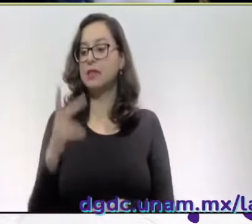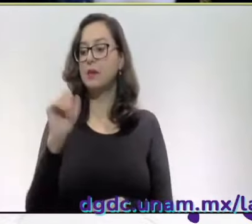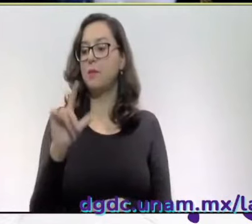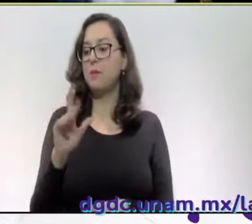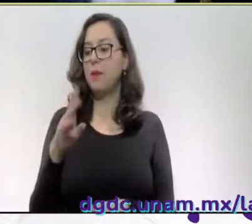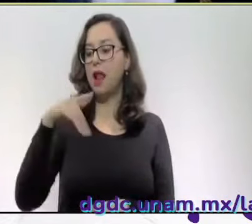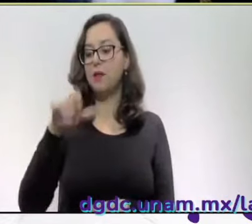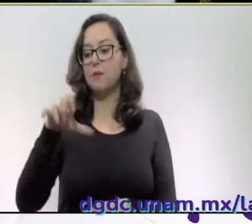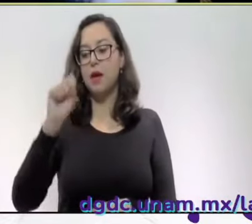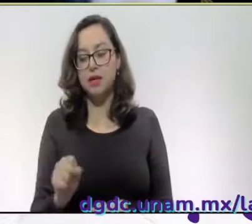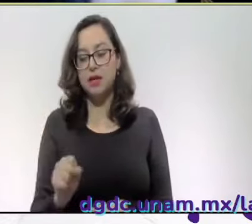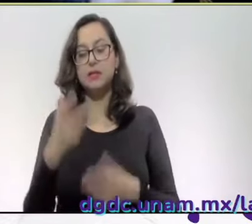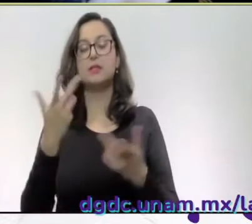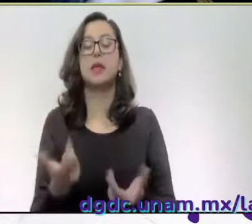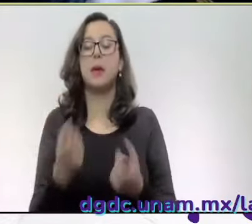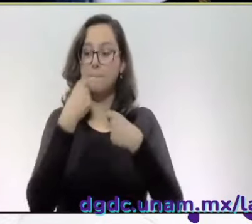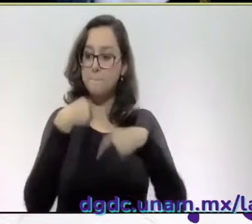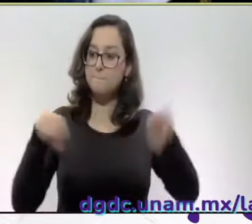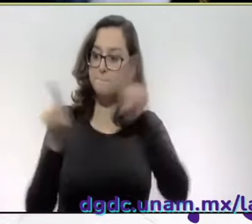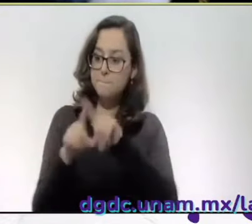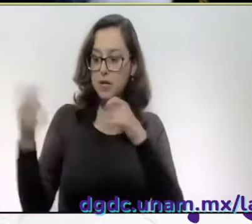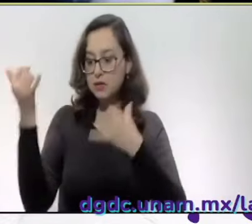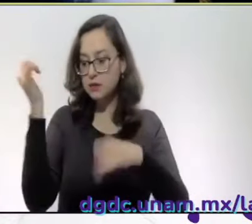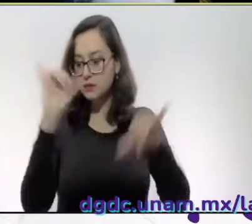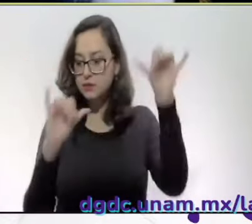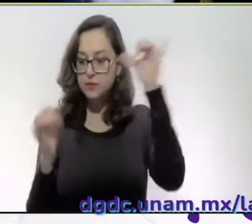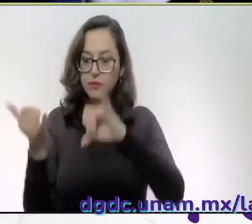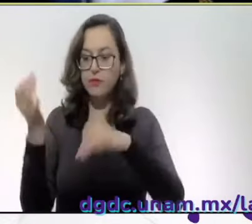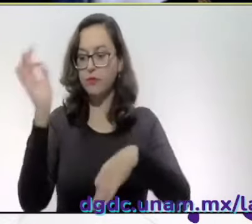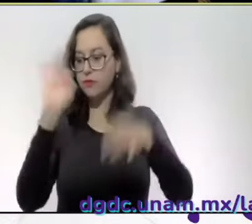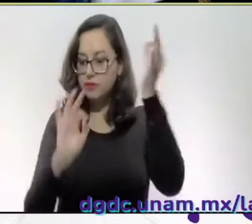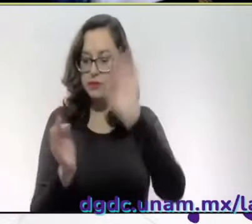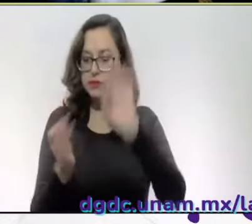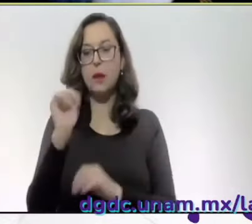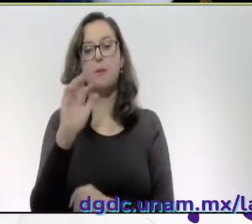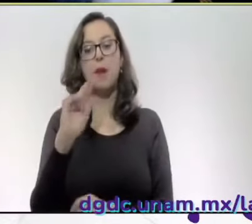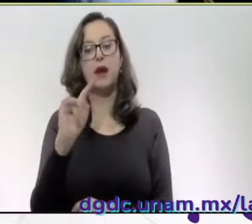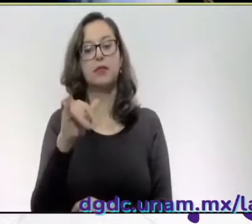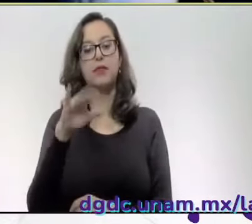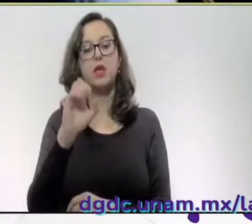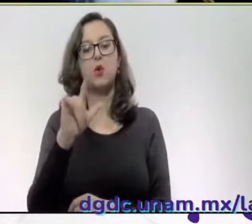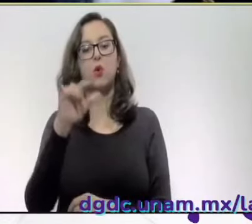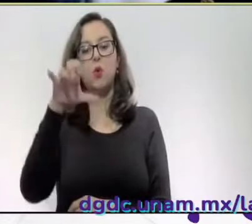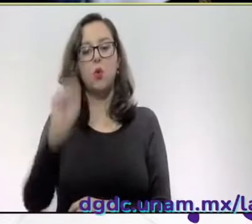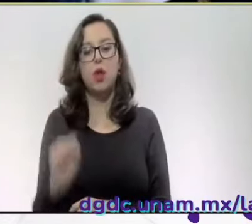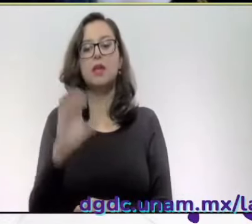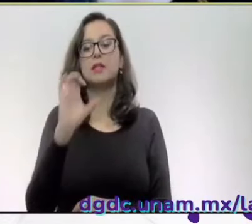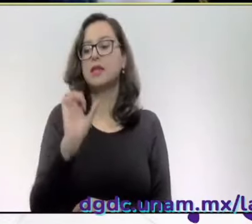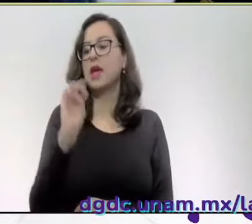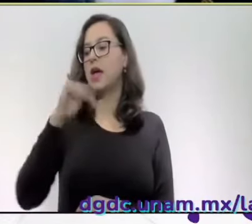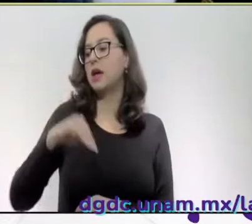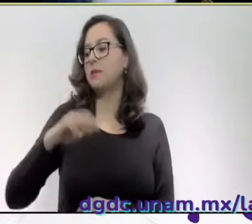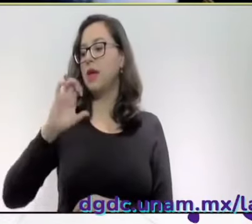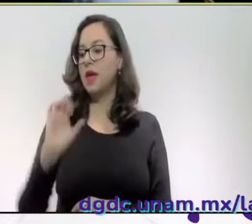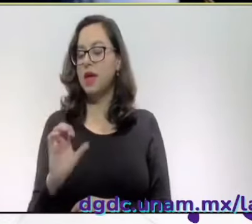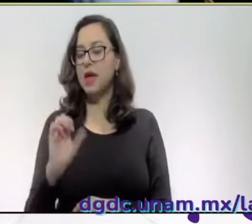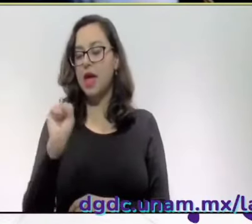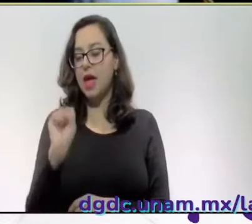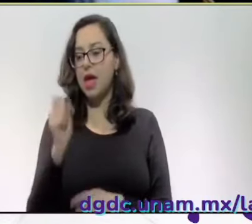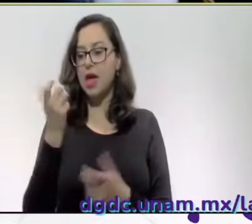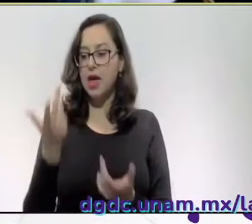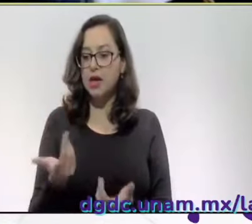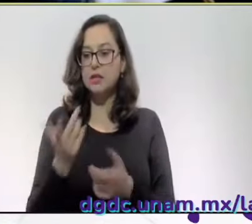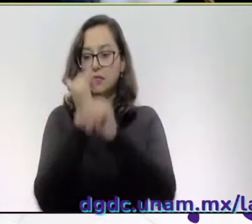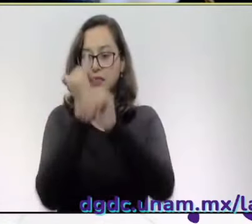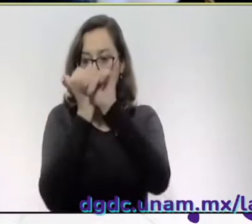Canaria, es doctor en física en partículas gracias a sus investigaciones en el experimento CMS del Gran Colisionador de Hadrones en el